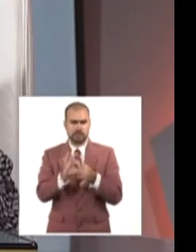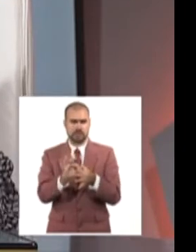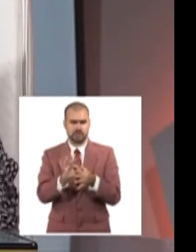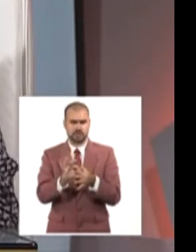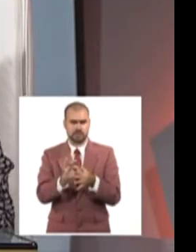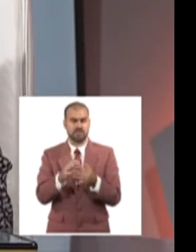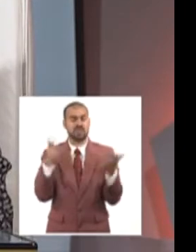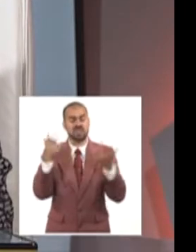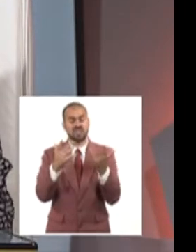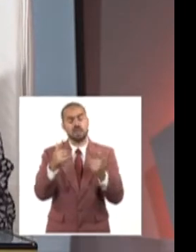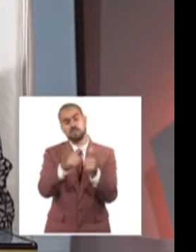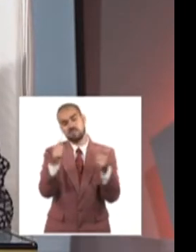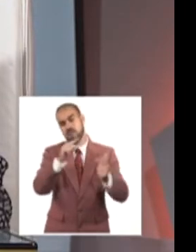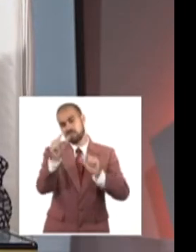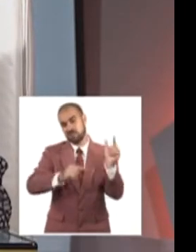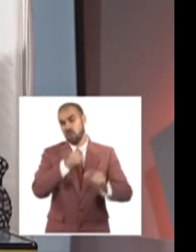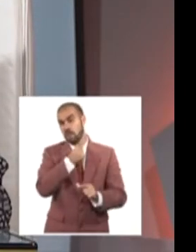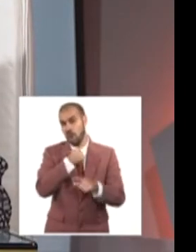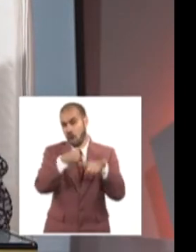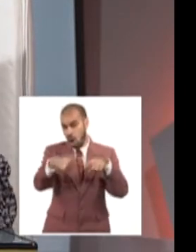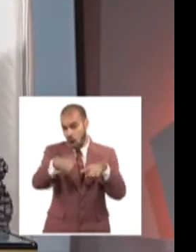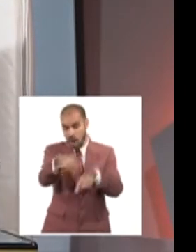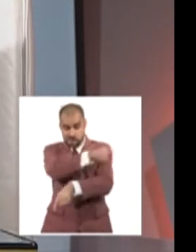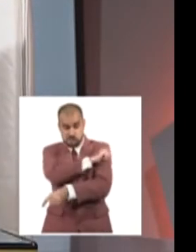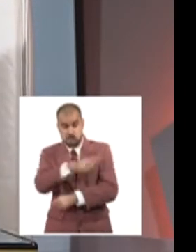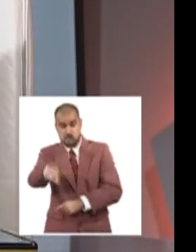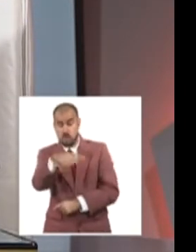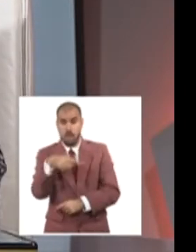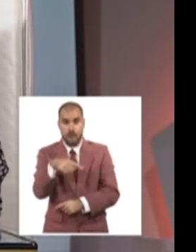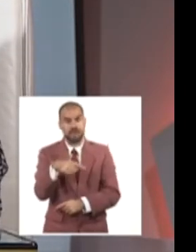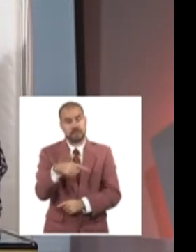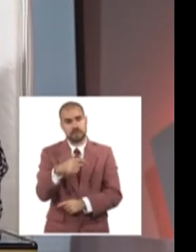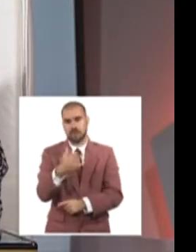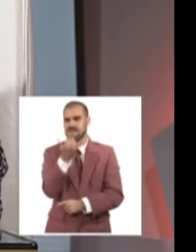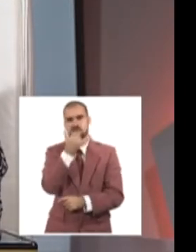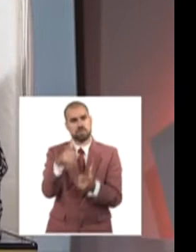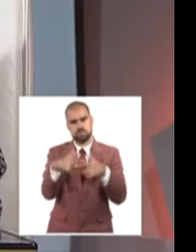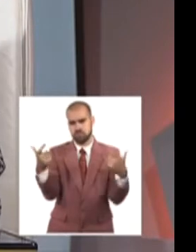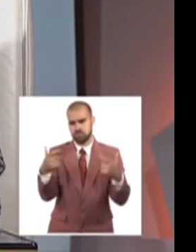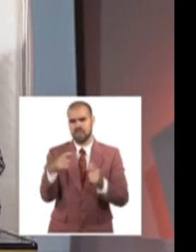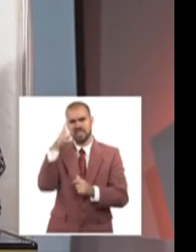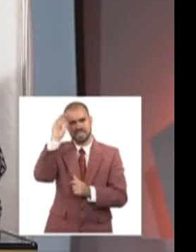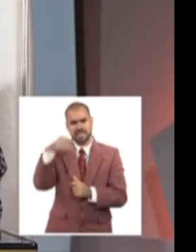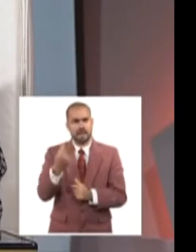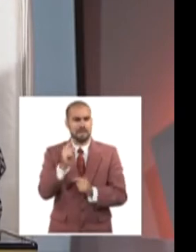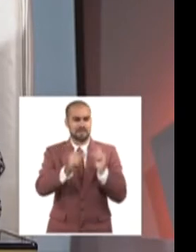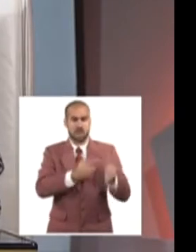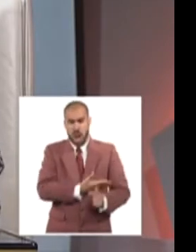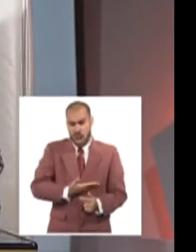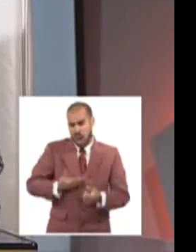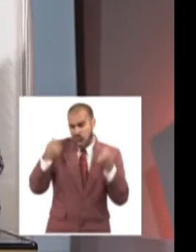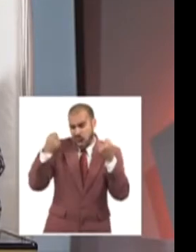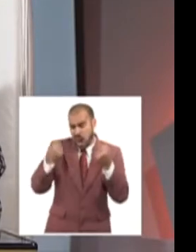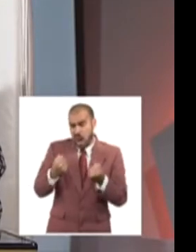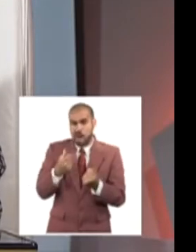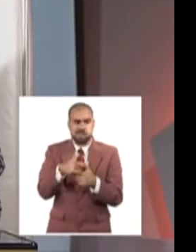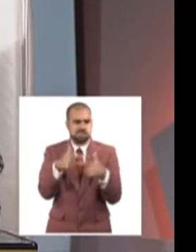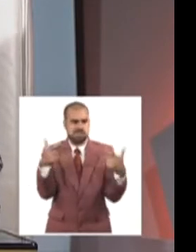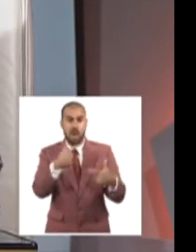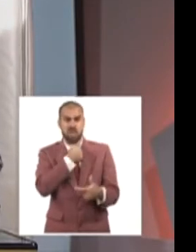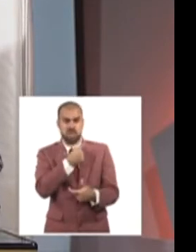bajas de la población brasileña y hay un aumento del hambre un aumento de la pobreza del